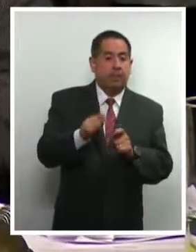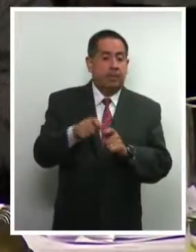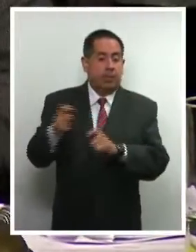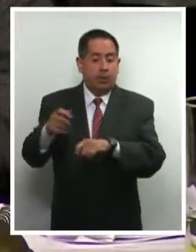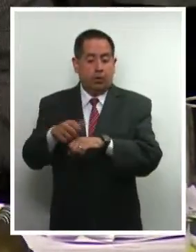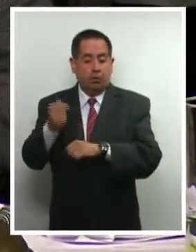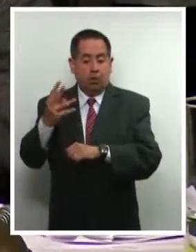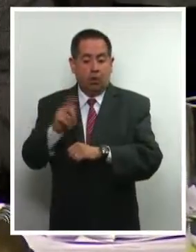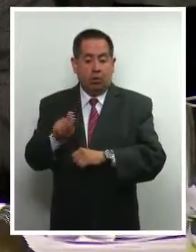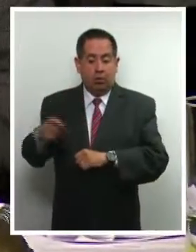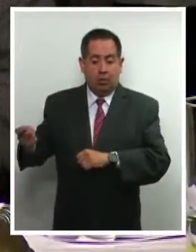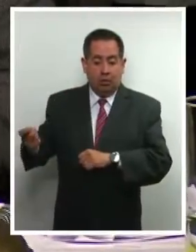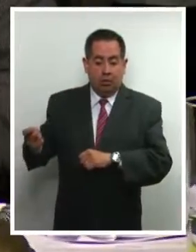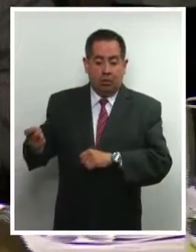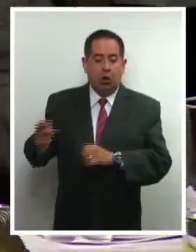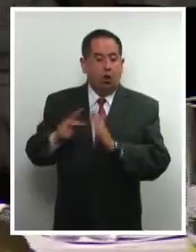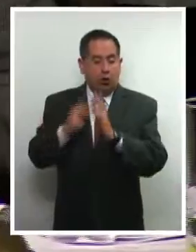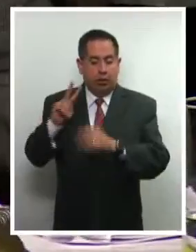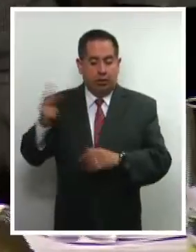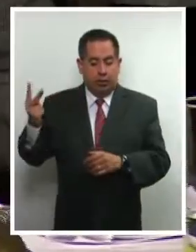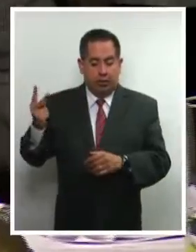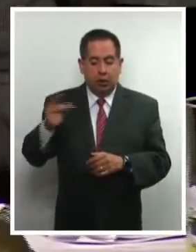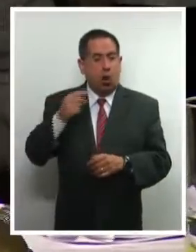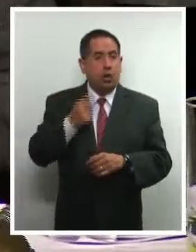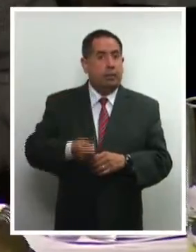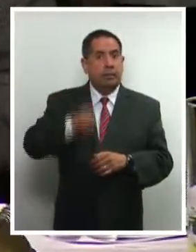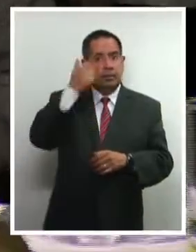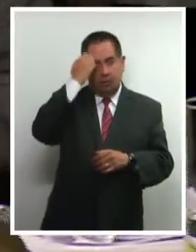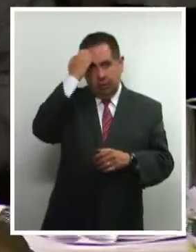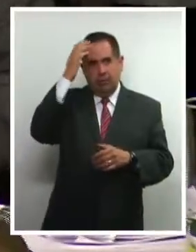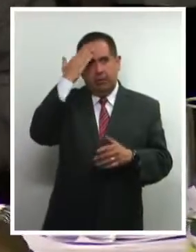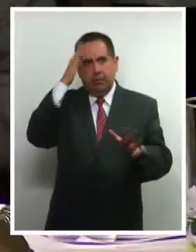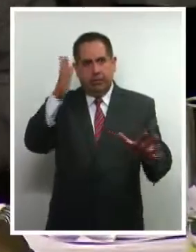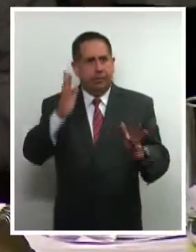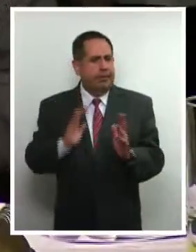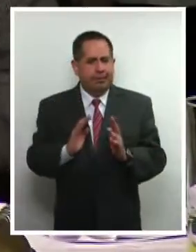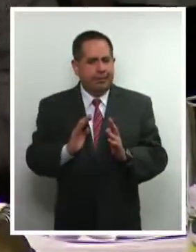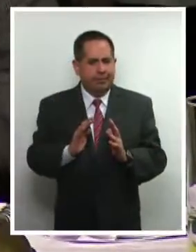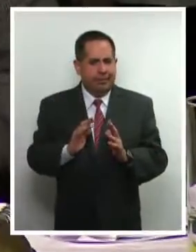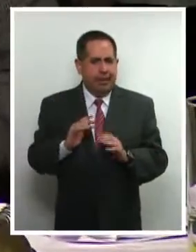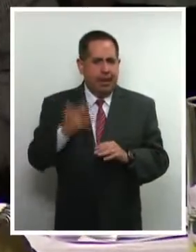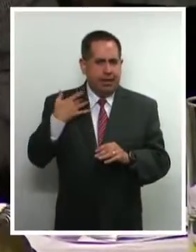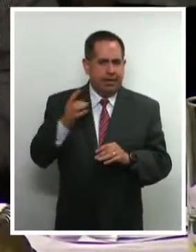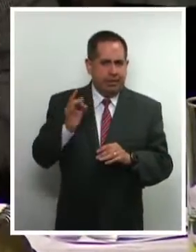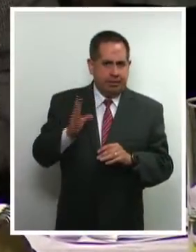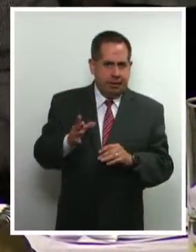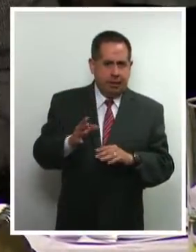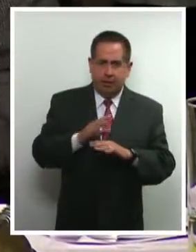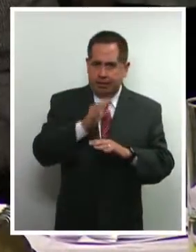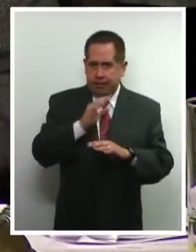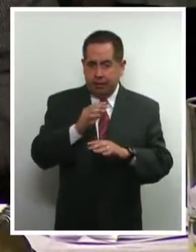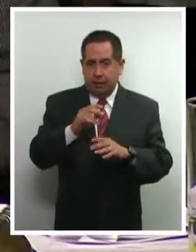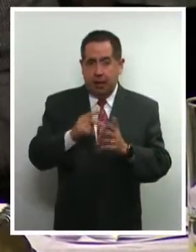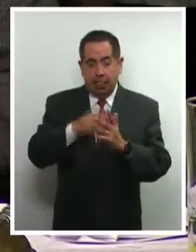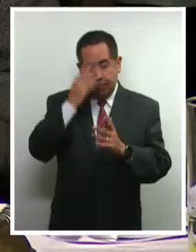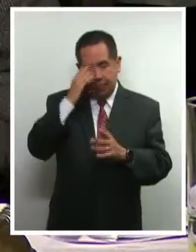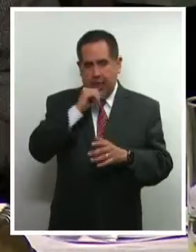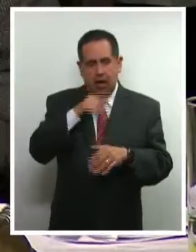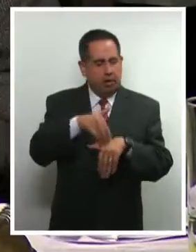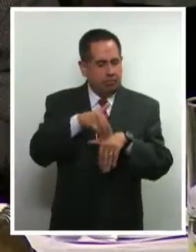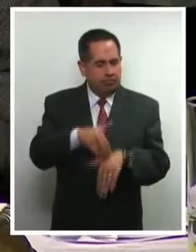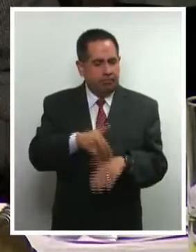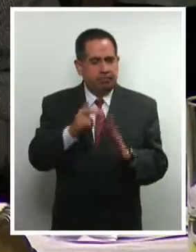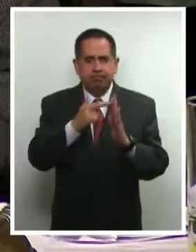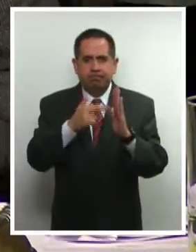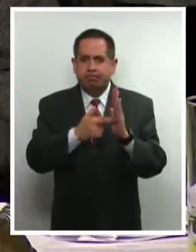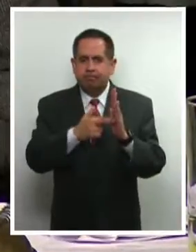numeral 4. No estamos improvisando absolutamente nada. Es el apego